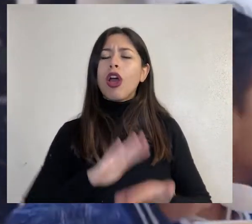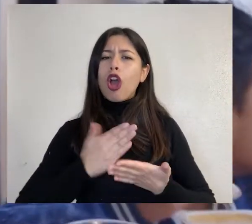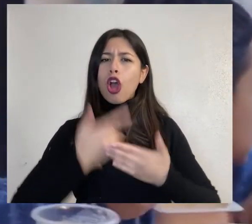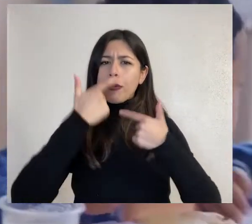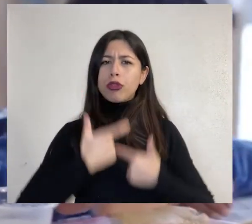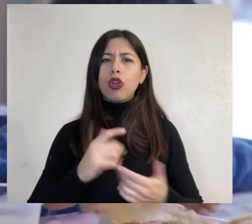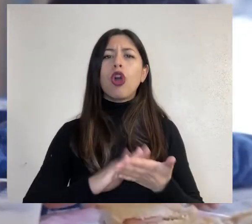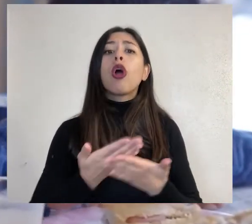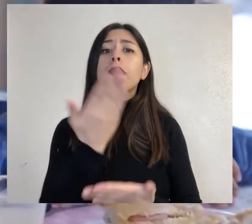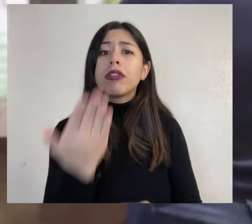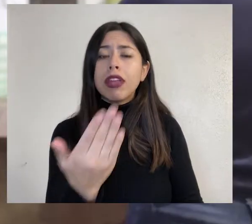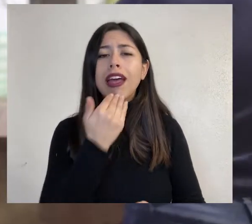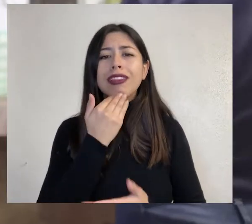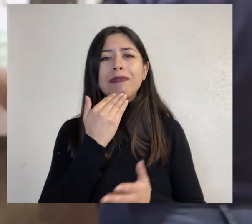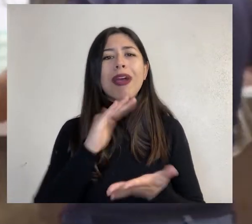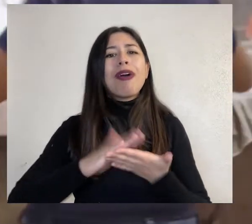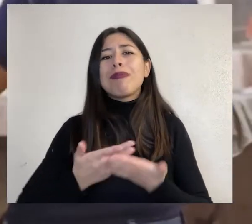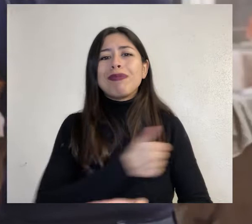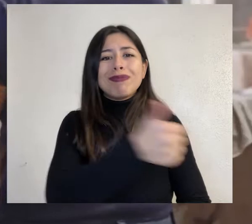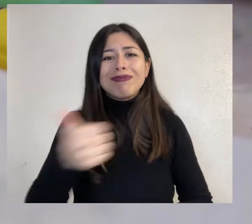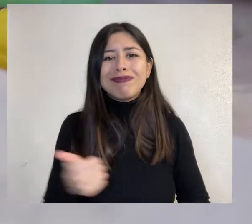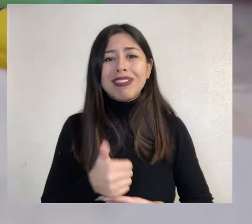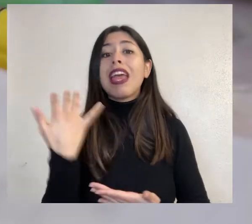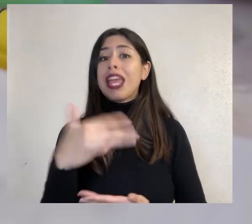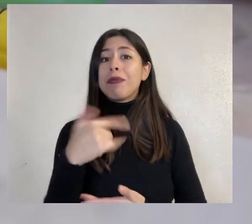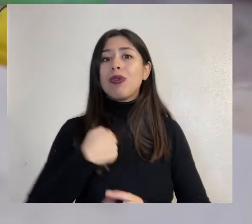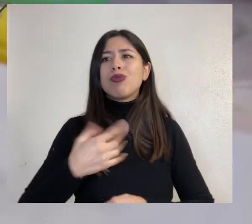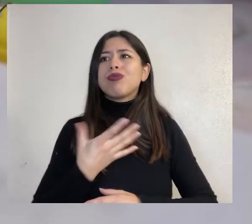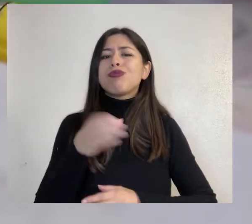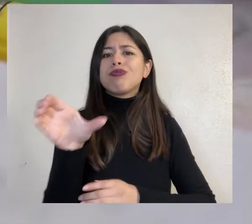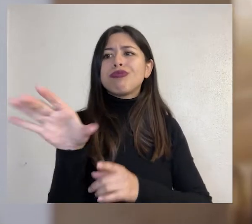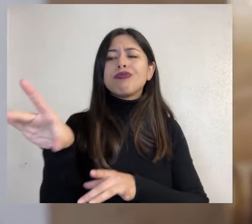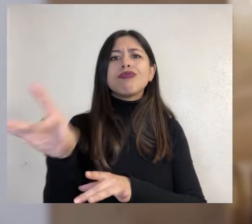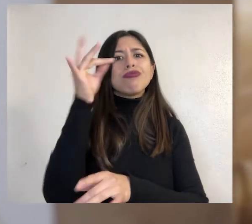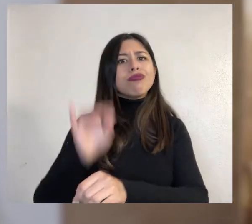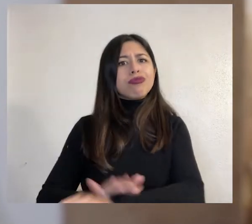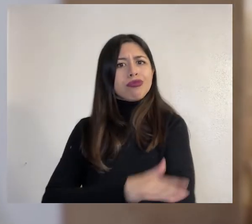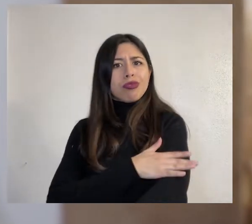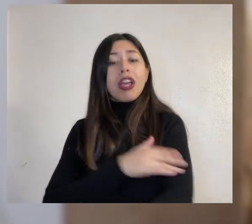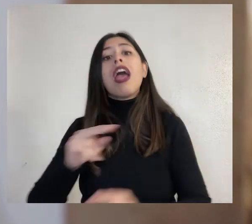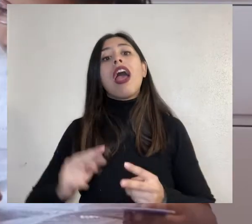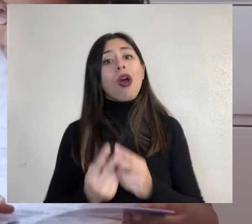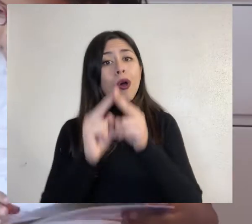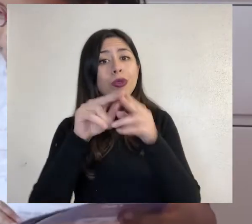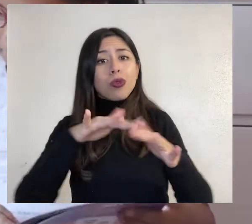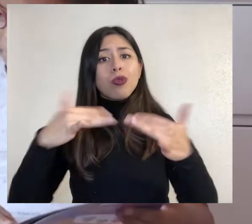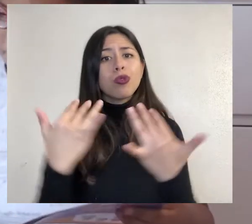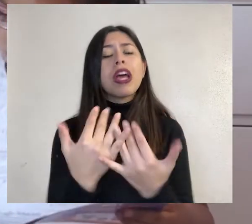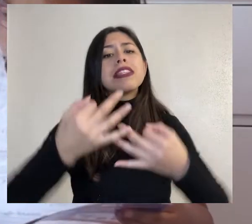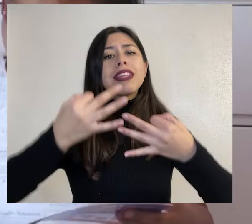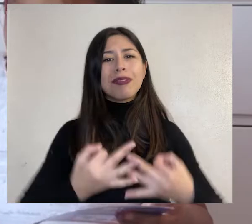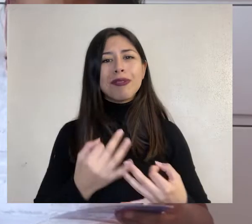estamos? Es importante reconocer las emociones de las otras personas y aprender a construir un espacio seguro que sea respetuoso y